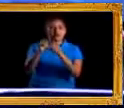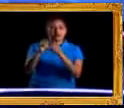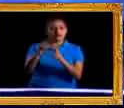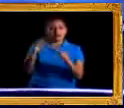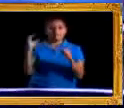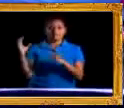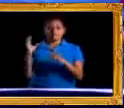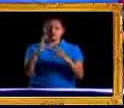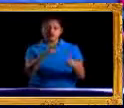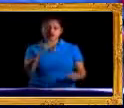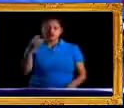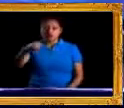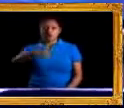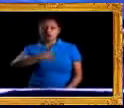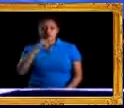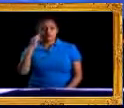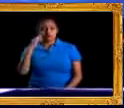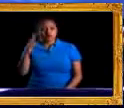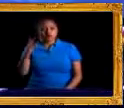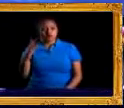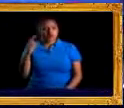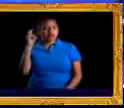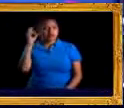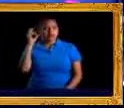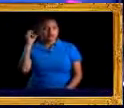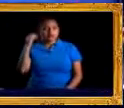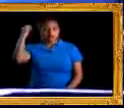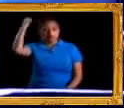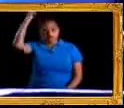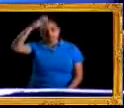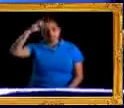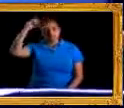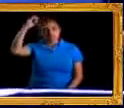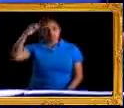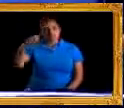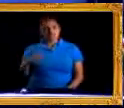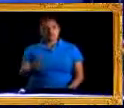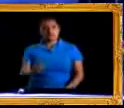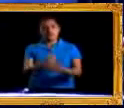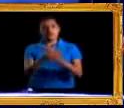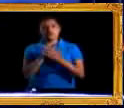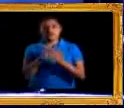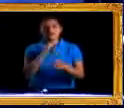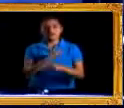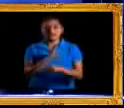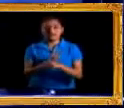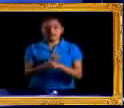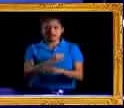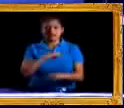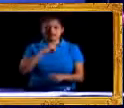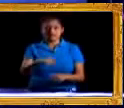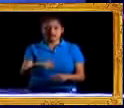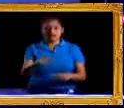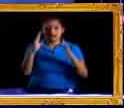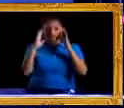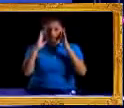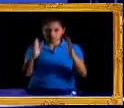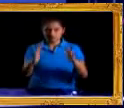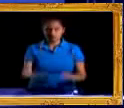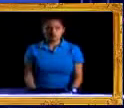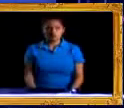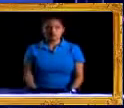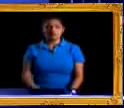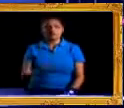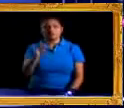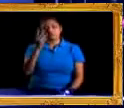la profecía y empezó, hermano, a prevenir a la iglesia de estos tiempos que a nosotros nos ha tocado vivir. Los